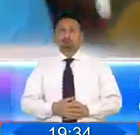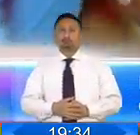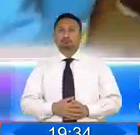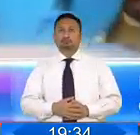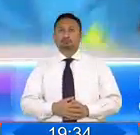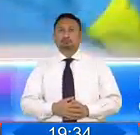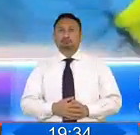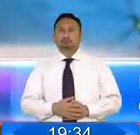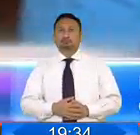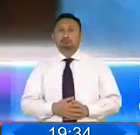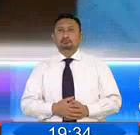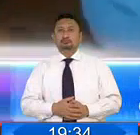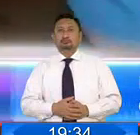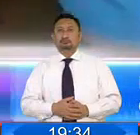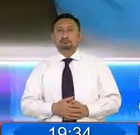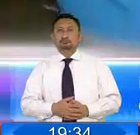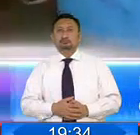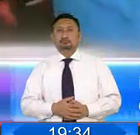¿Se desmayó la señora?